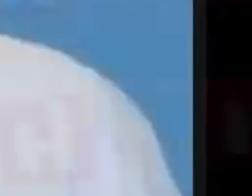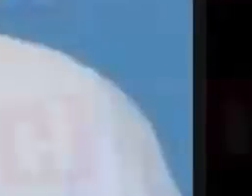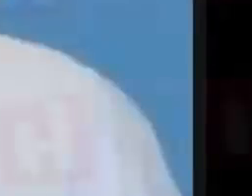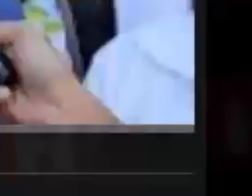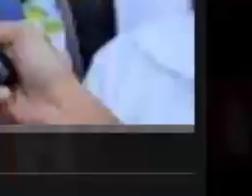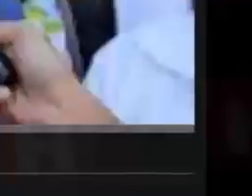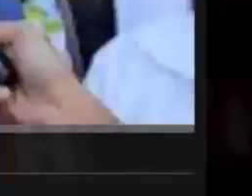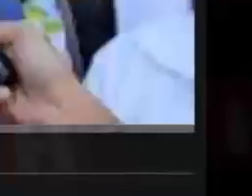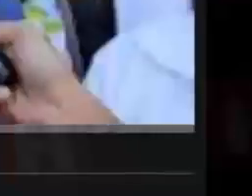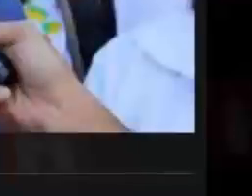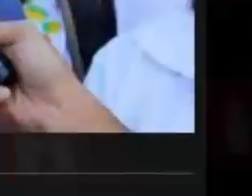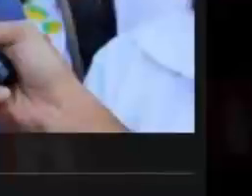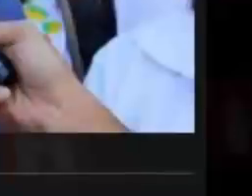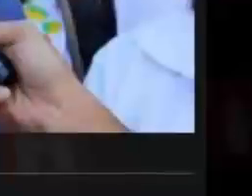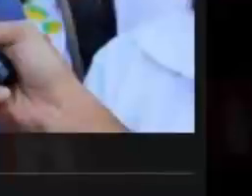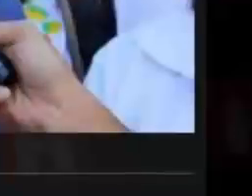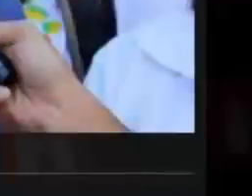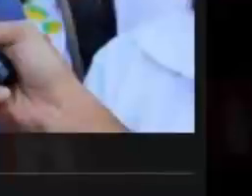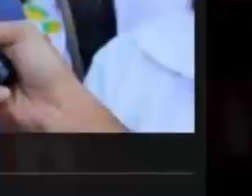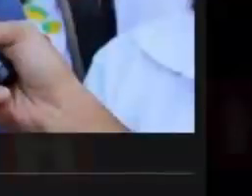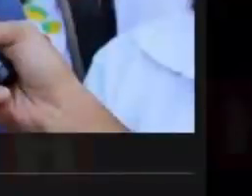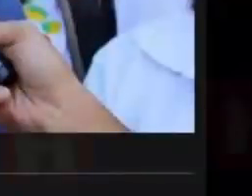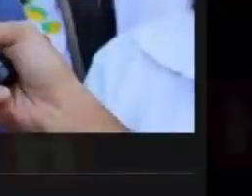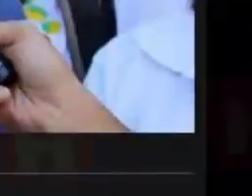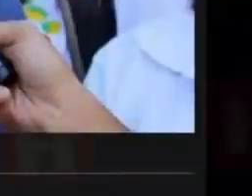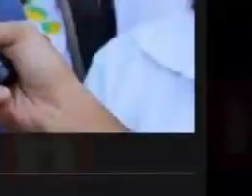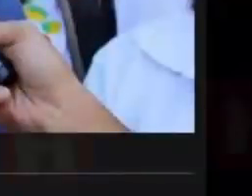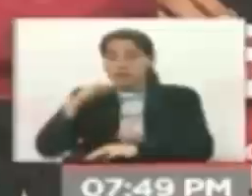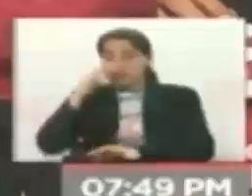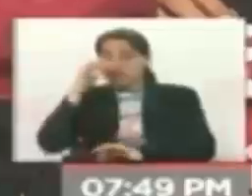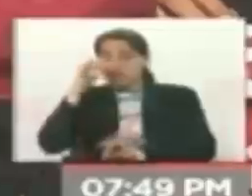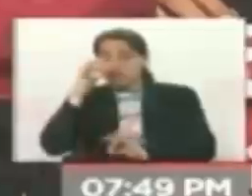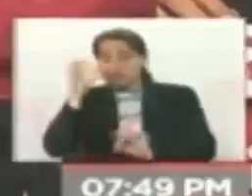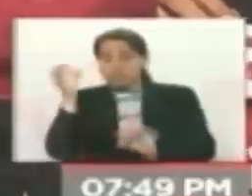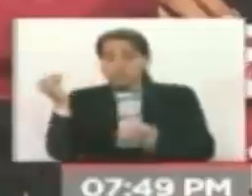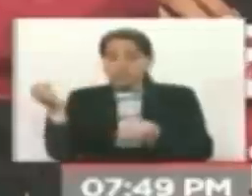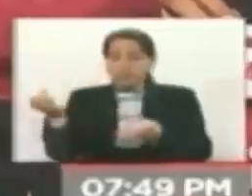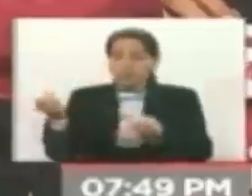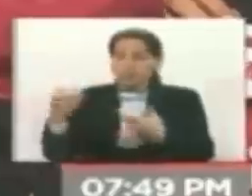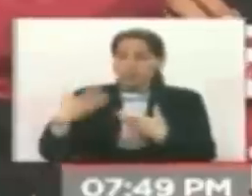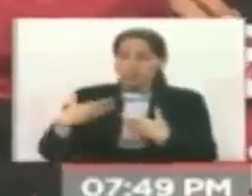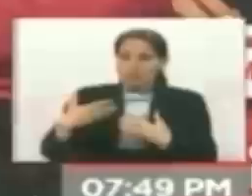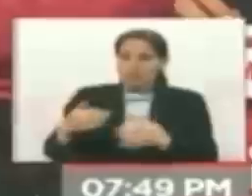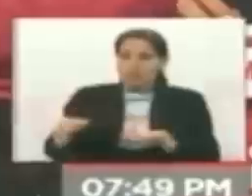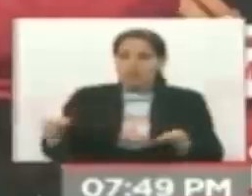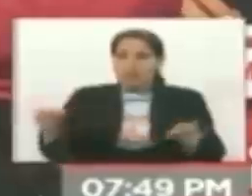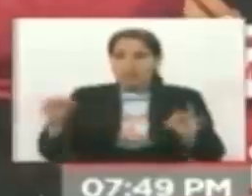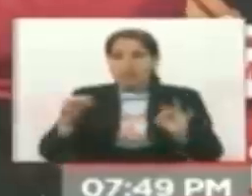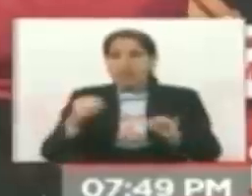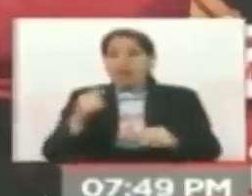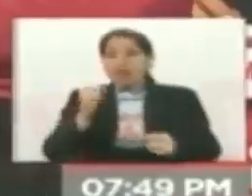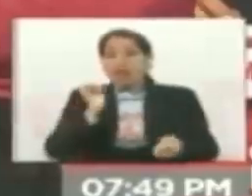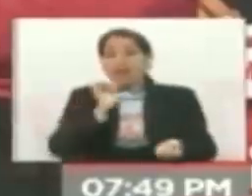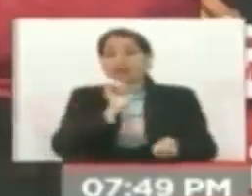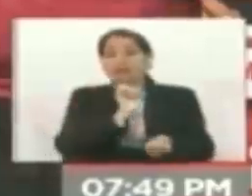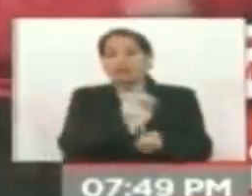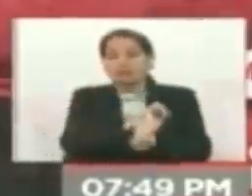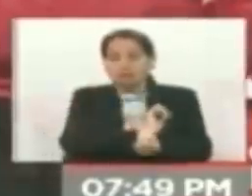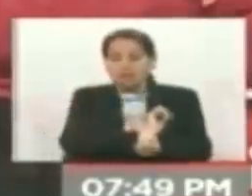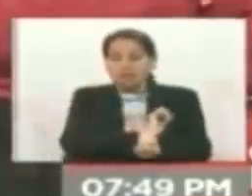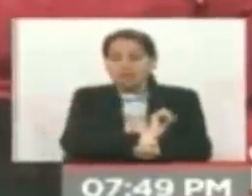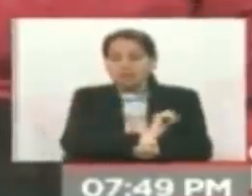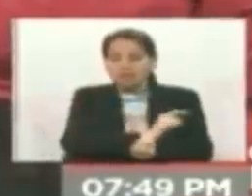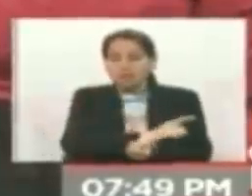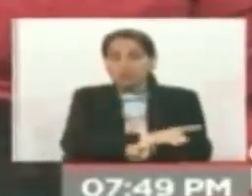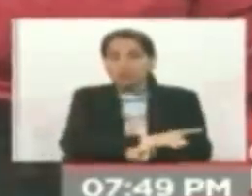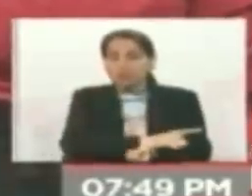familias del país ante todos estos hechos escandalosos el número 2 del chavismo y presidente de la asamblea nacional constituyente